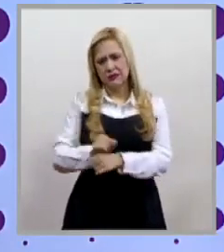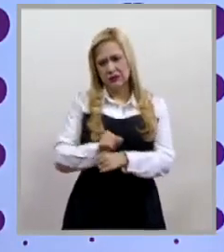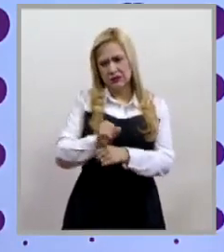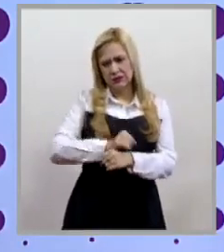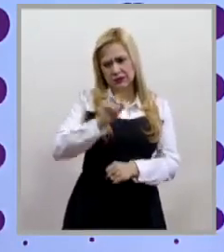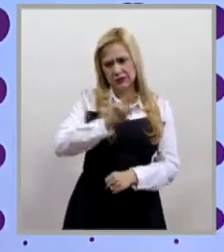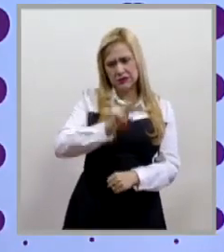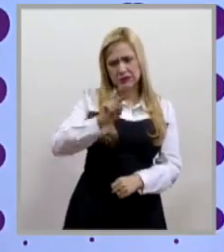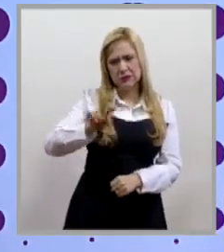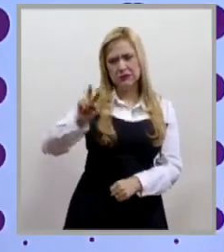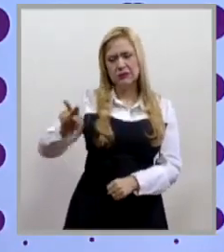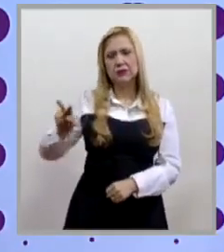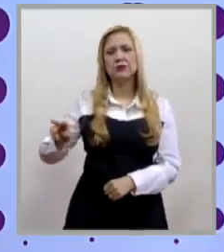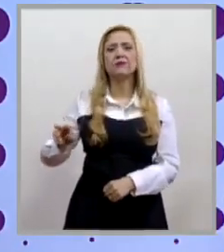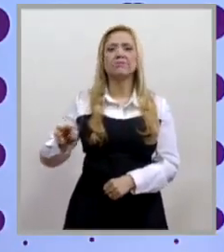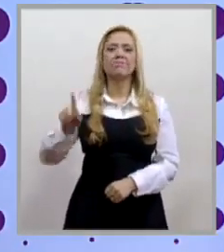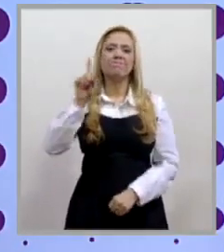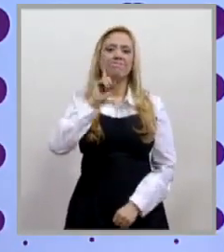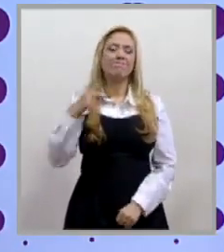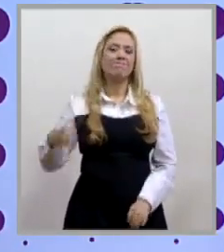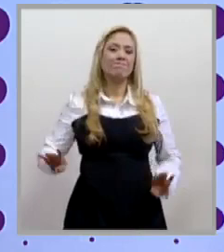de feminicidio, los estereotipos.